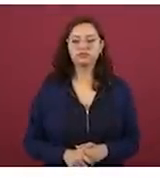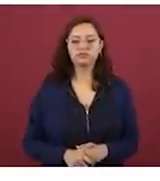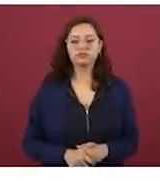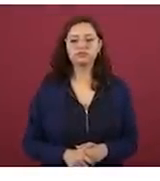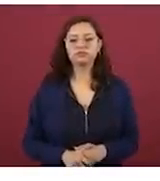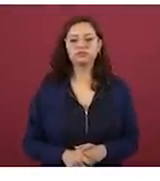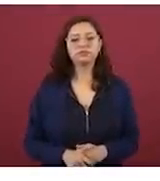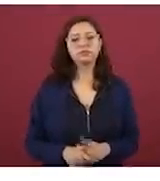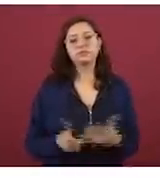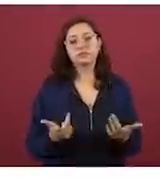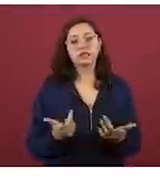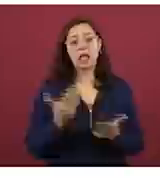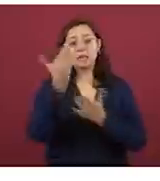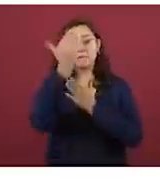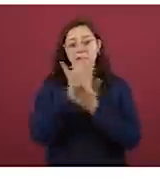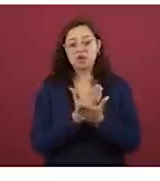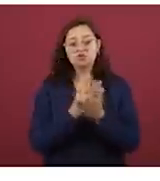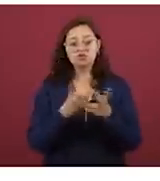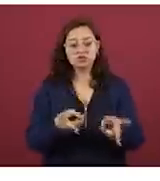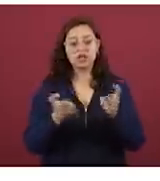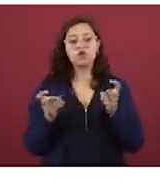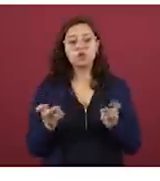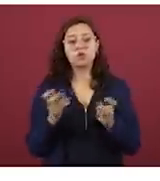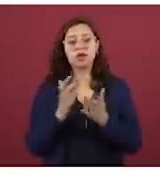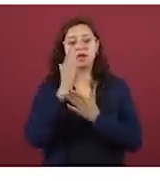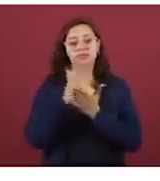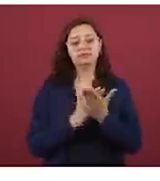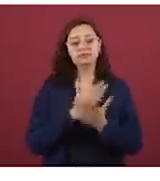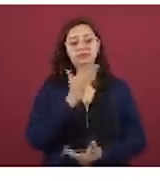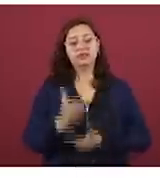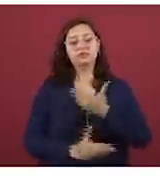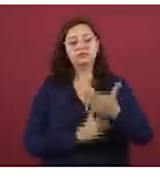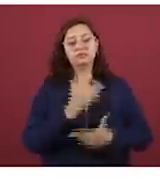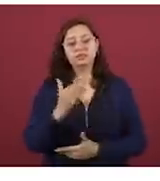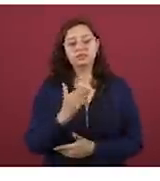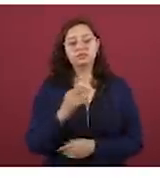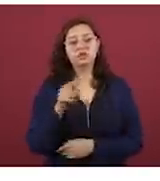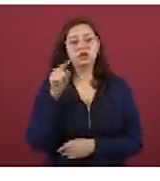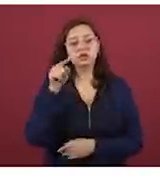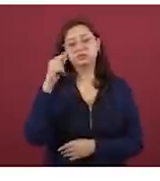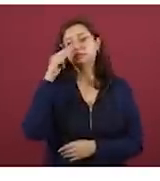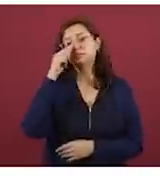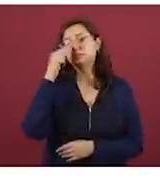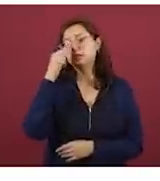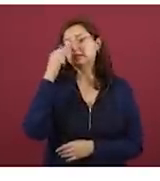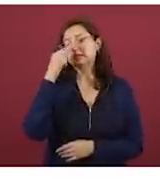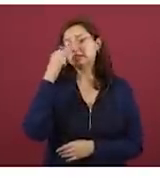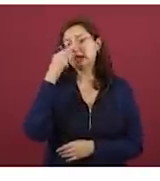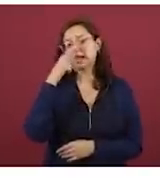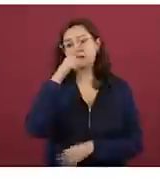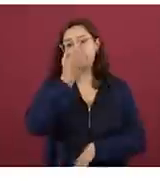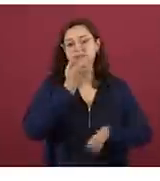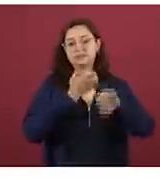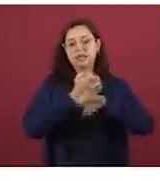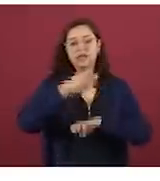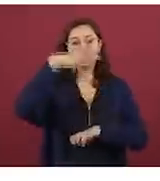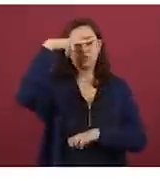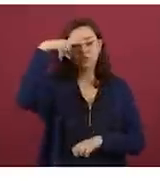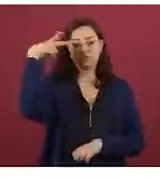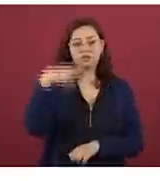México, Servicio Goria, en Nezahualcóyotl, en el Estado de México, que